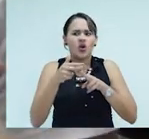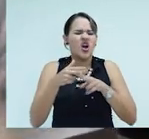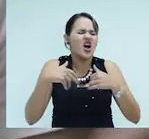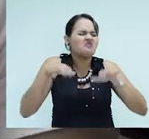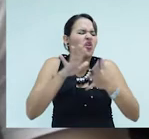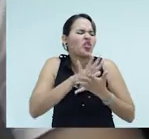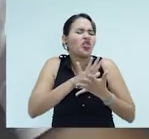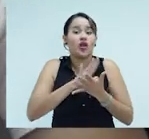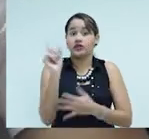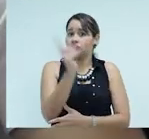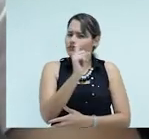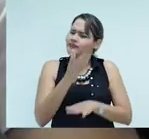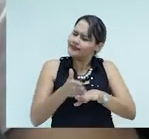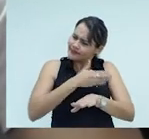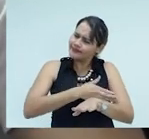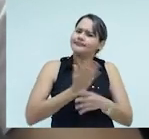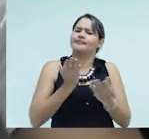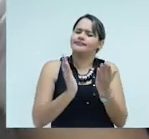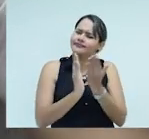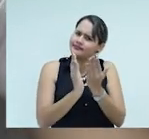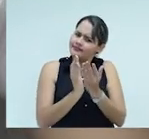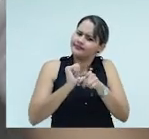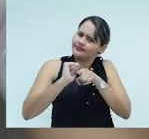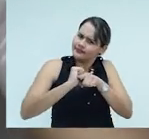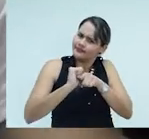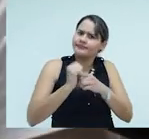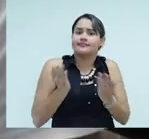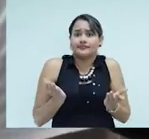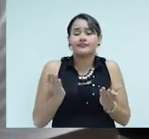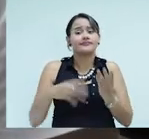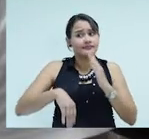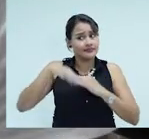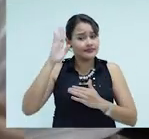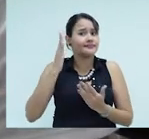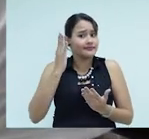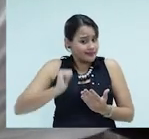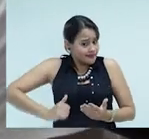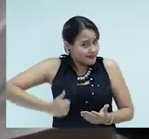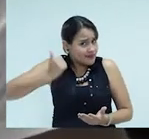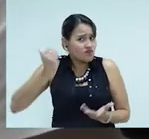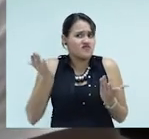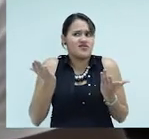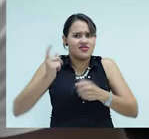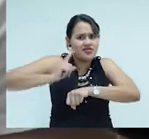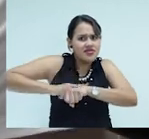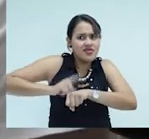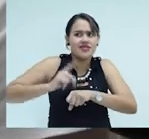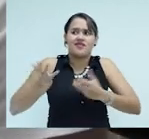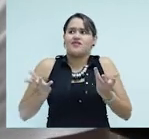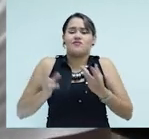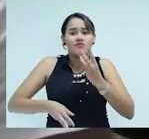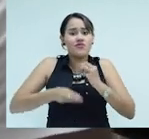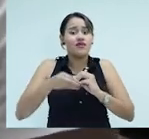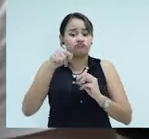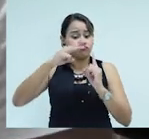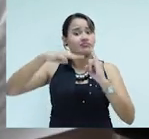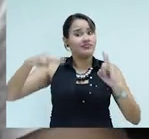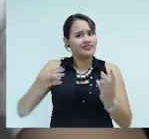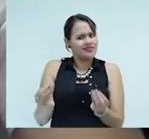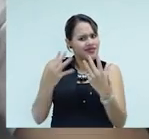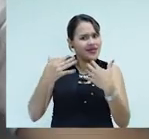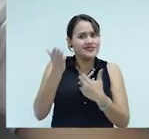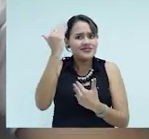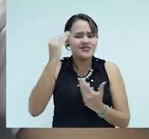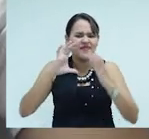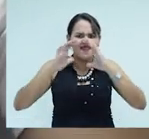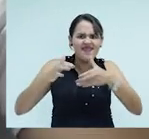no se tomen la saber prueba a la ligera, que se preparen, que aprovechen todas las oportunidades, todas las la ayuda que